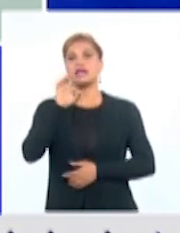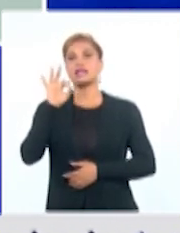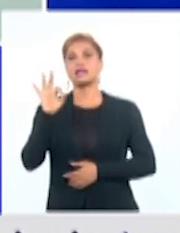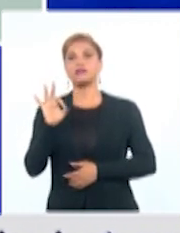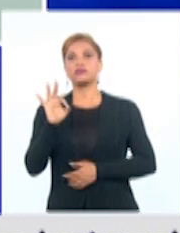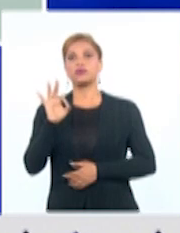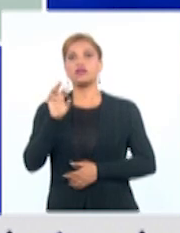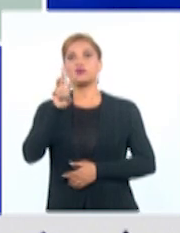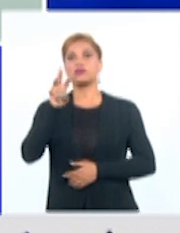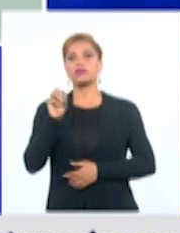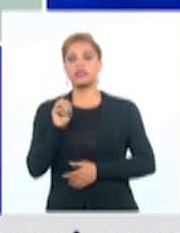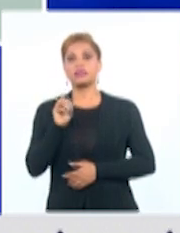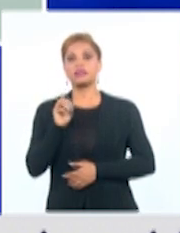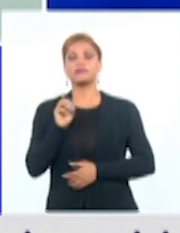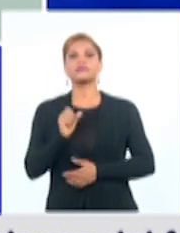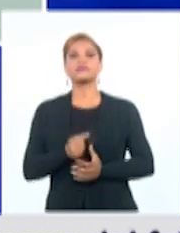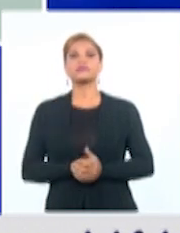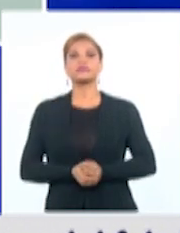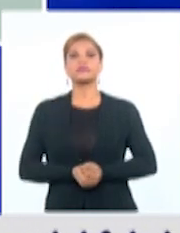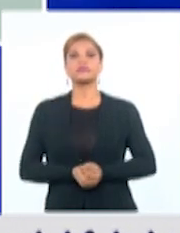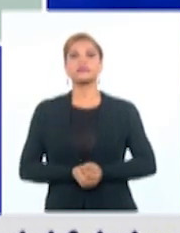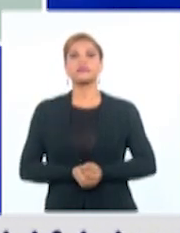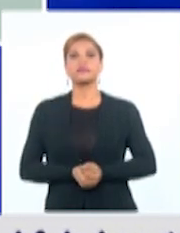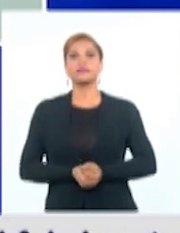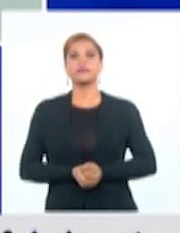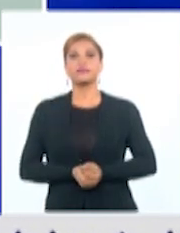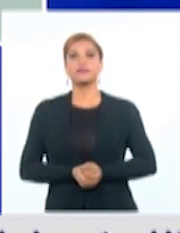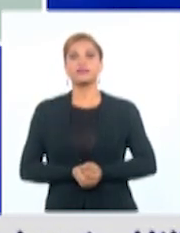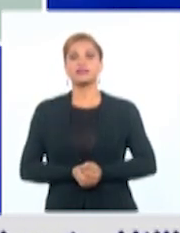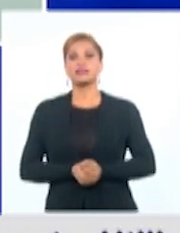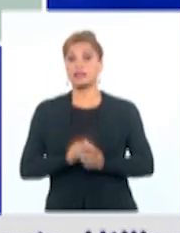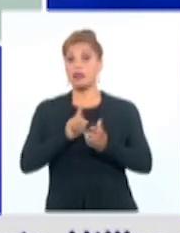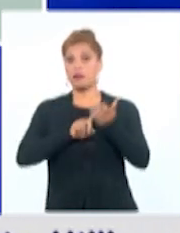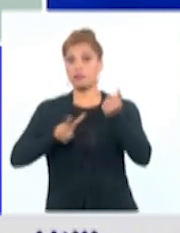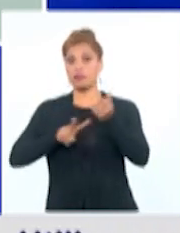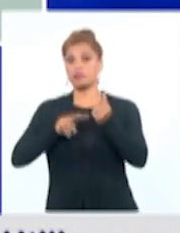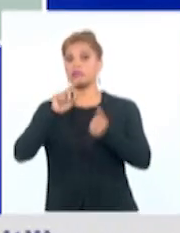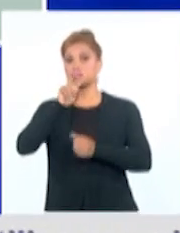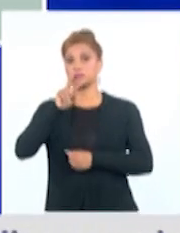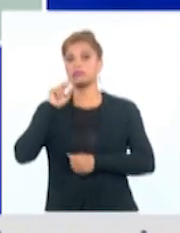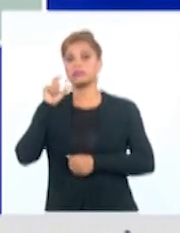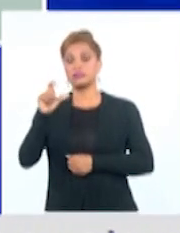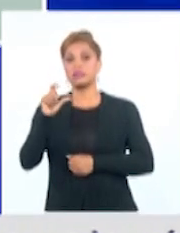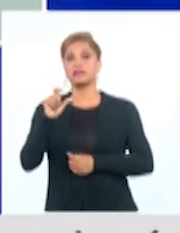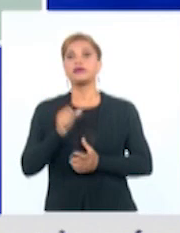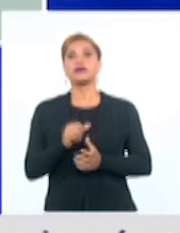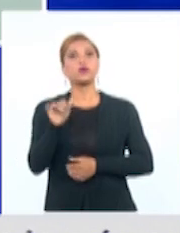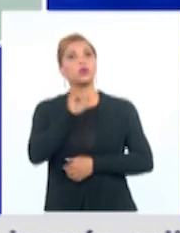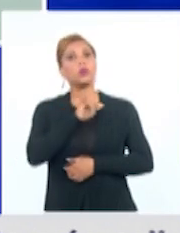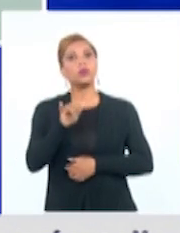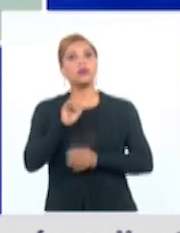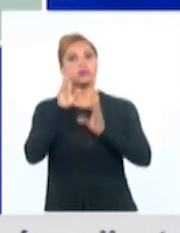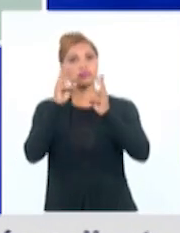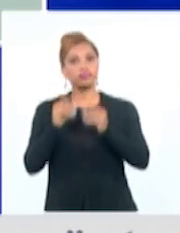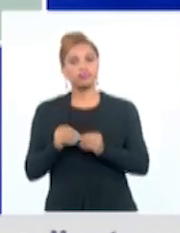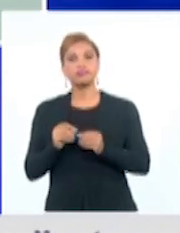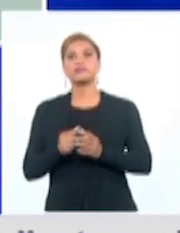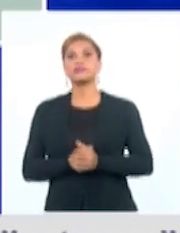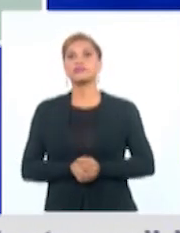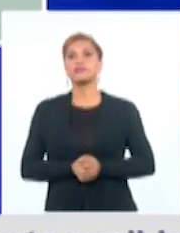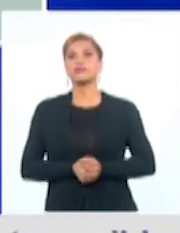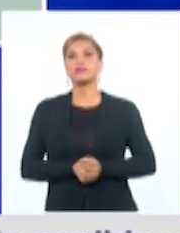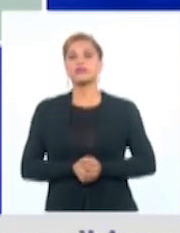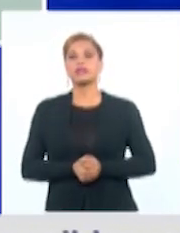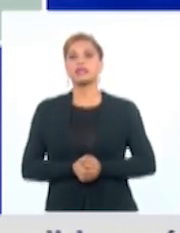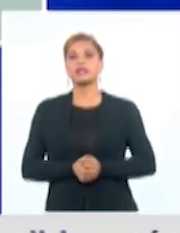el 16,7% del total de esa provincia de Villa Clara. Ranchuelo también con una situación bastante compleja, con 30